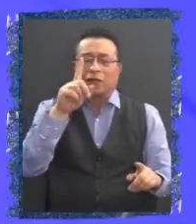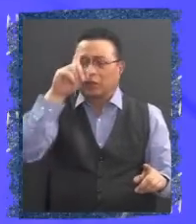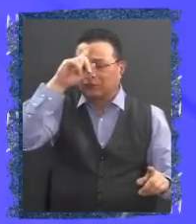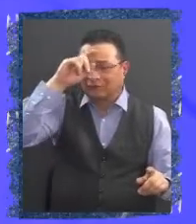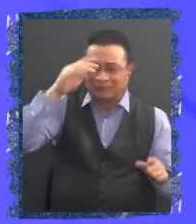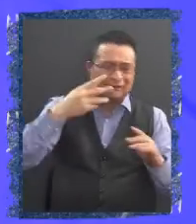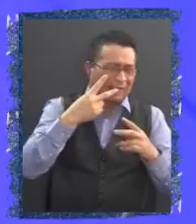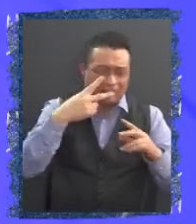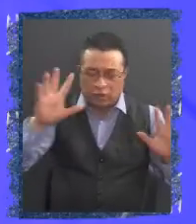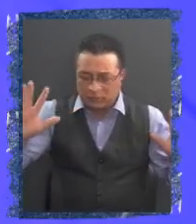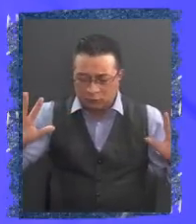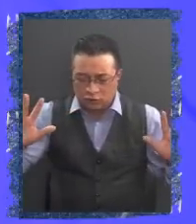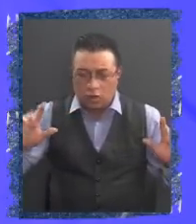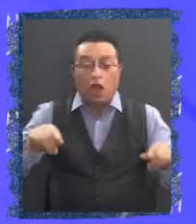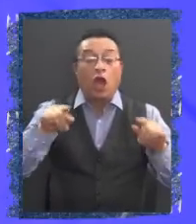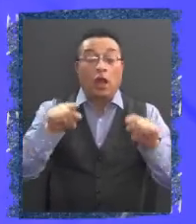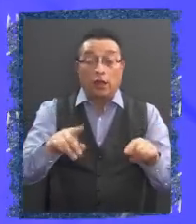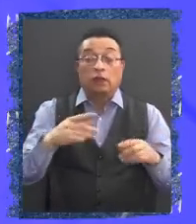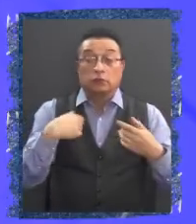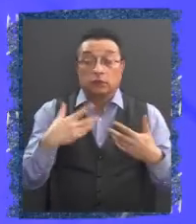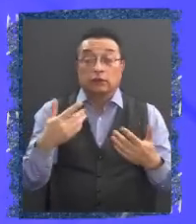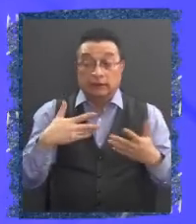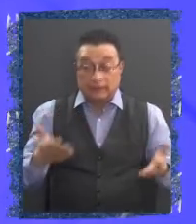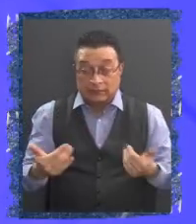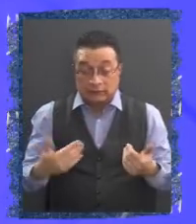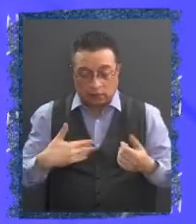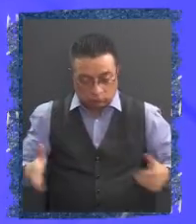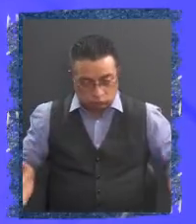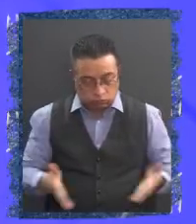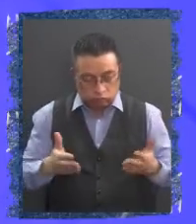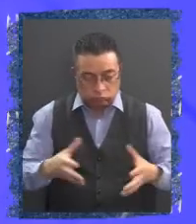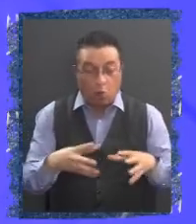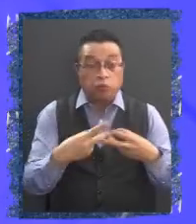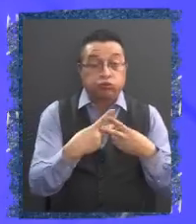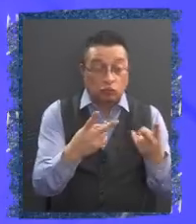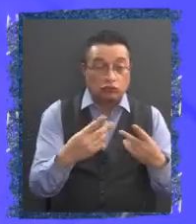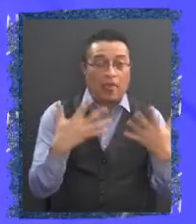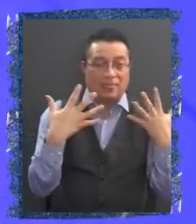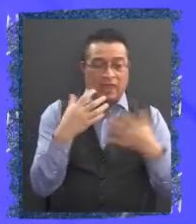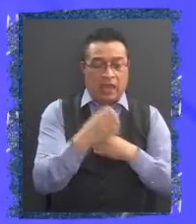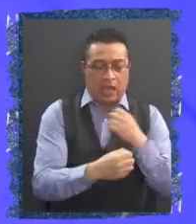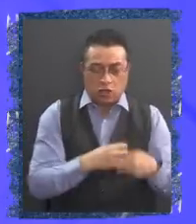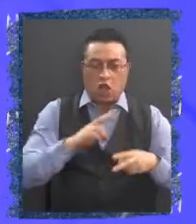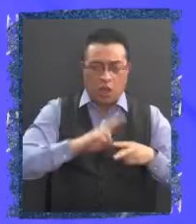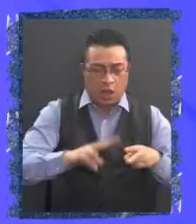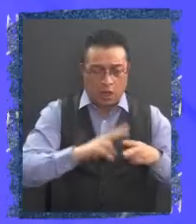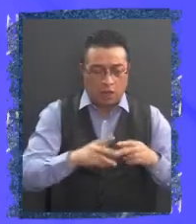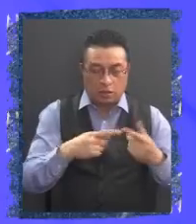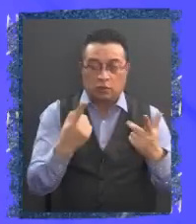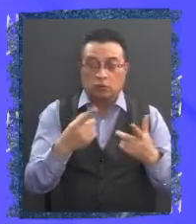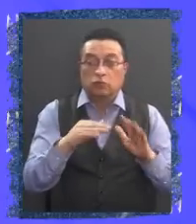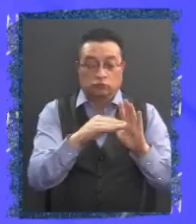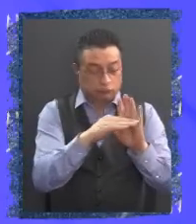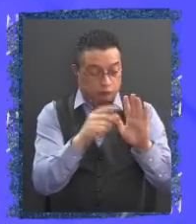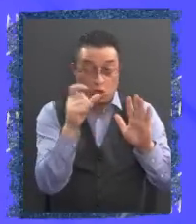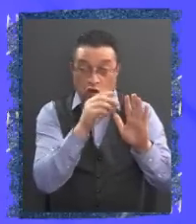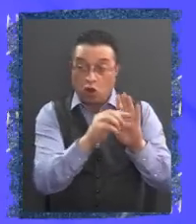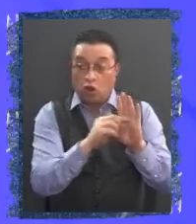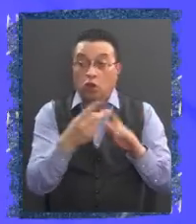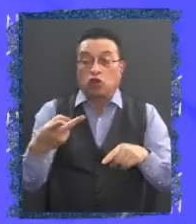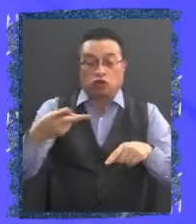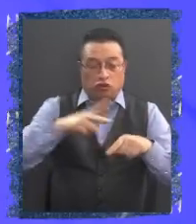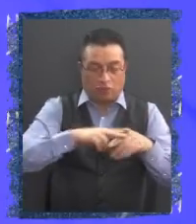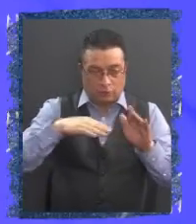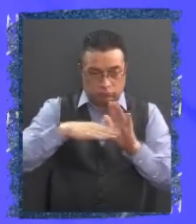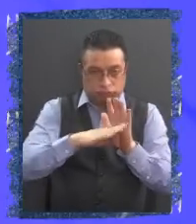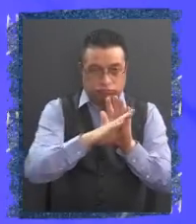cuando estamos hablando de que se necesita potenciar el sector público, llevamos 10 años haciéndolos. La línea roja es el presupuesto que se ha duplicado,